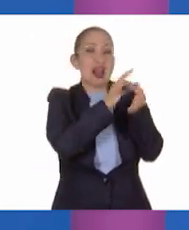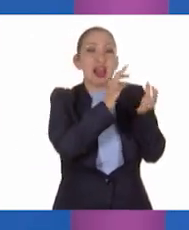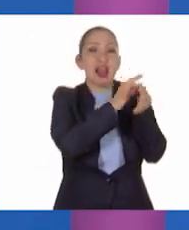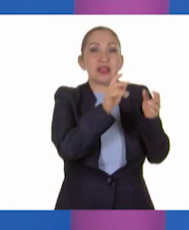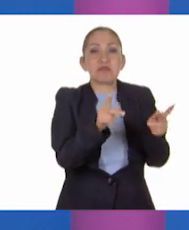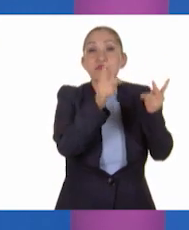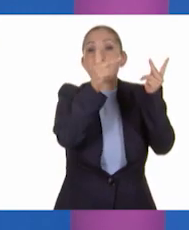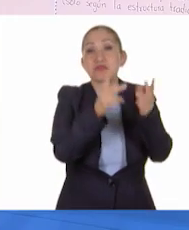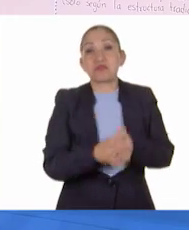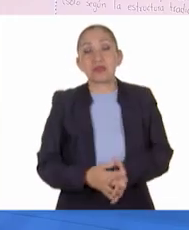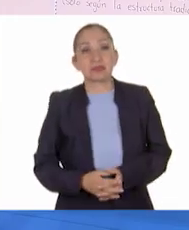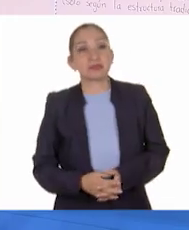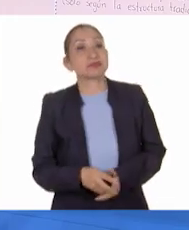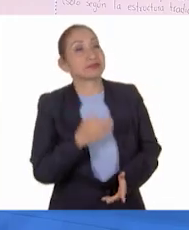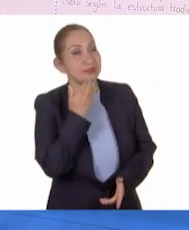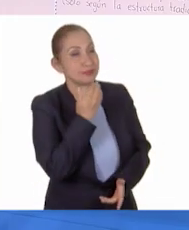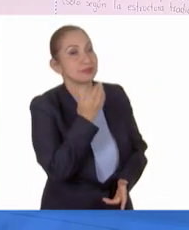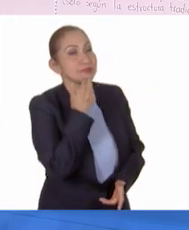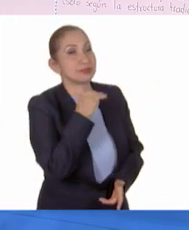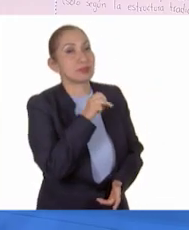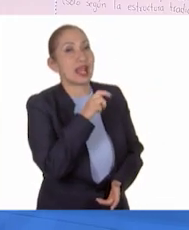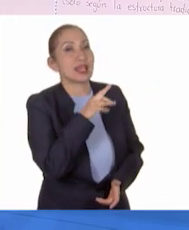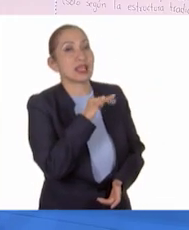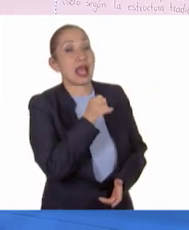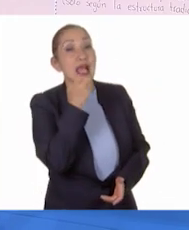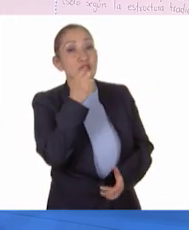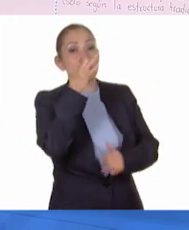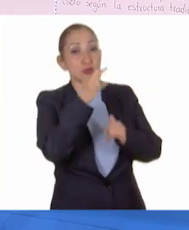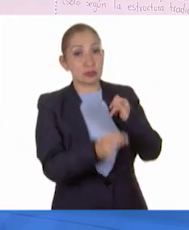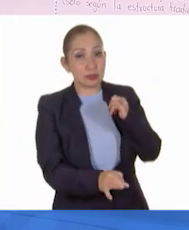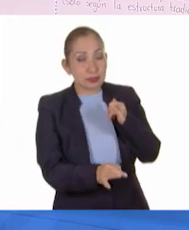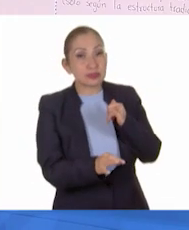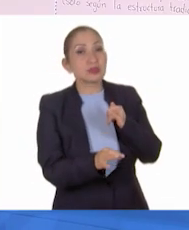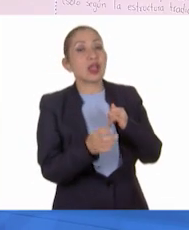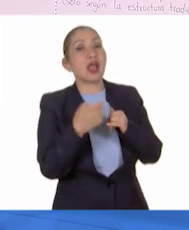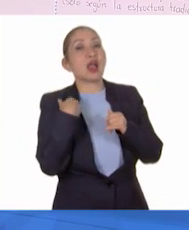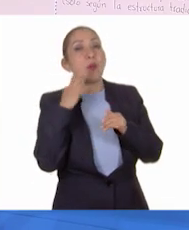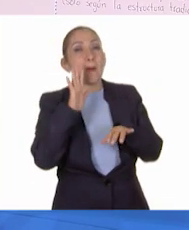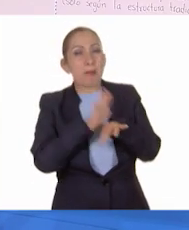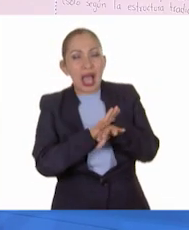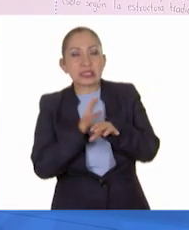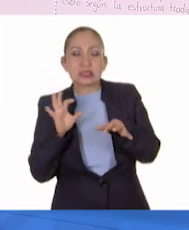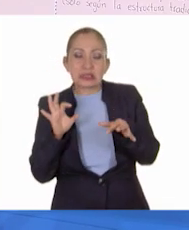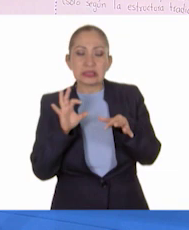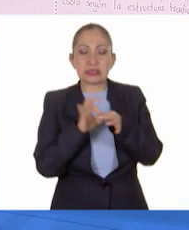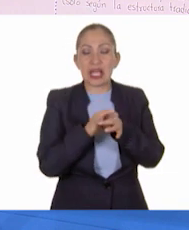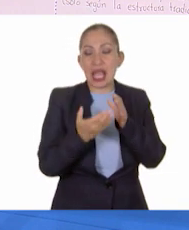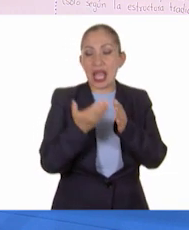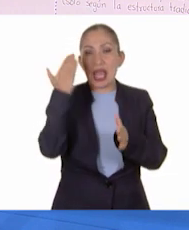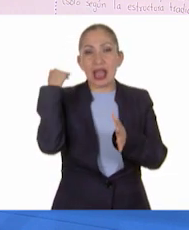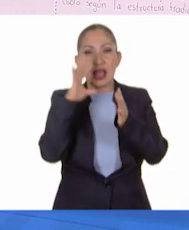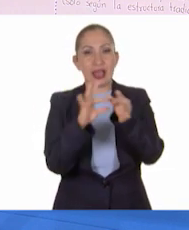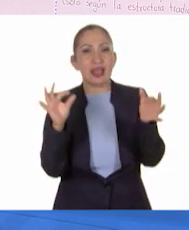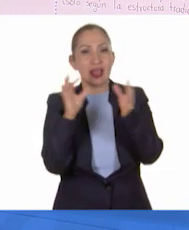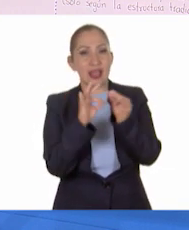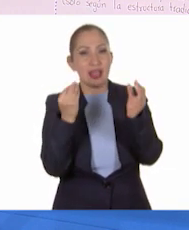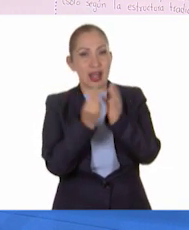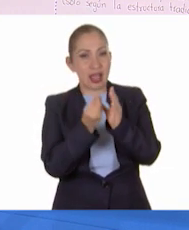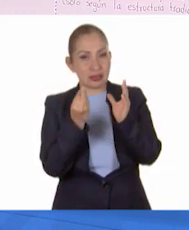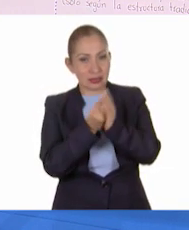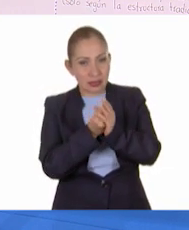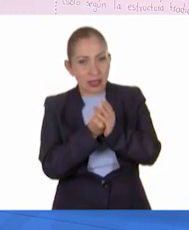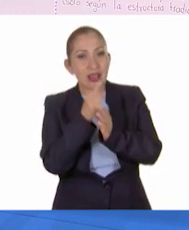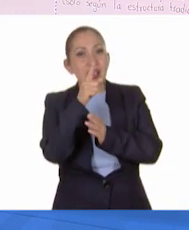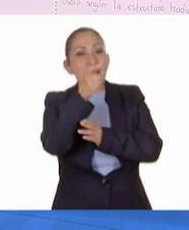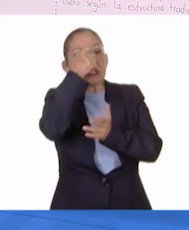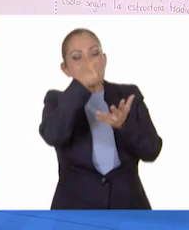vendedor. Muy bien, María. Esto último solo refuerza lo que ya hemos explicado en otras clases, que